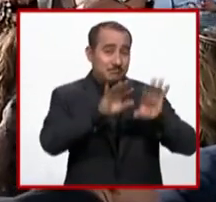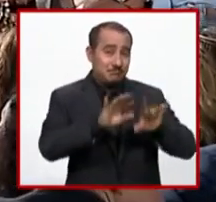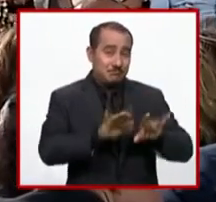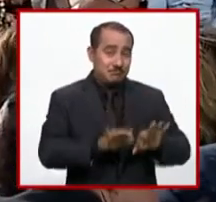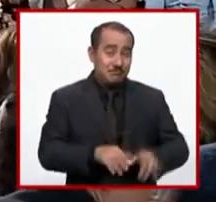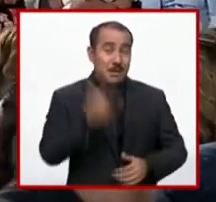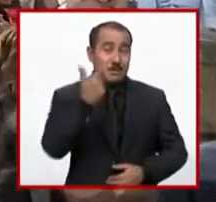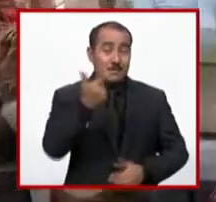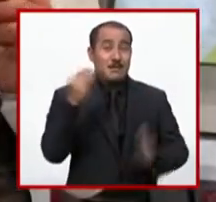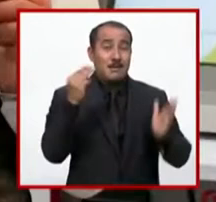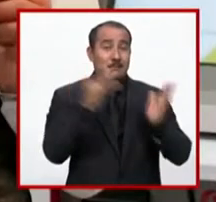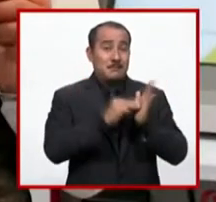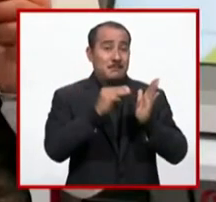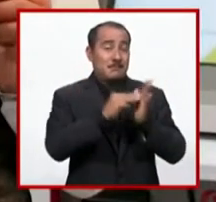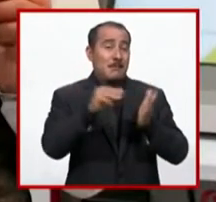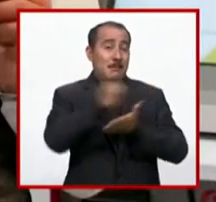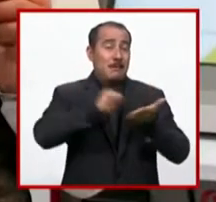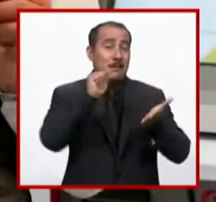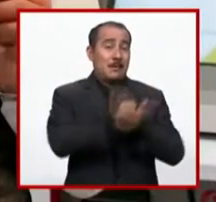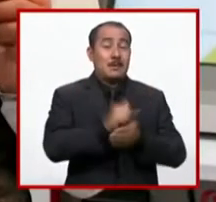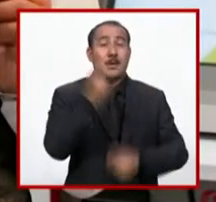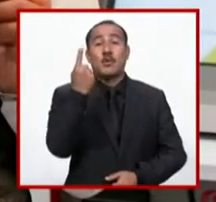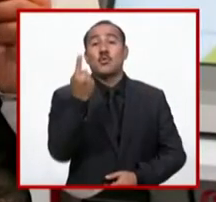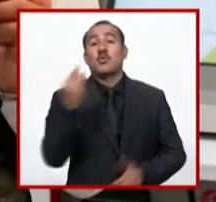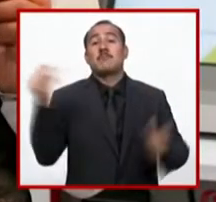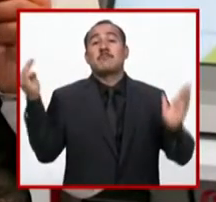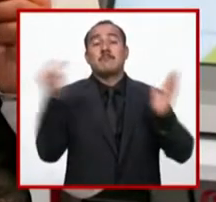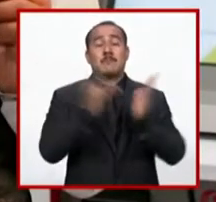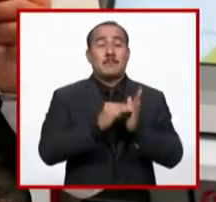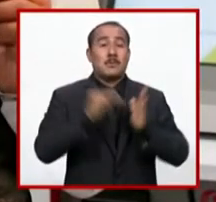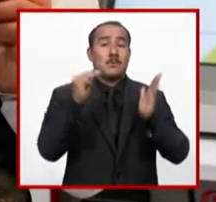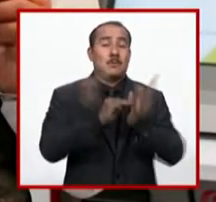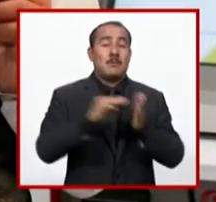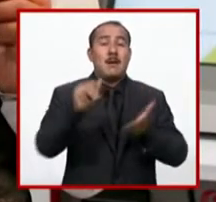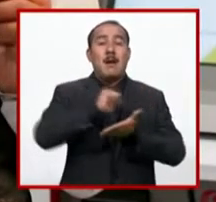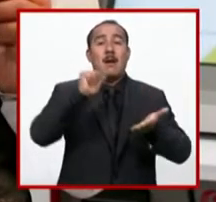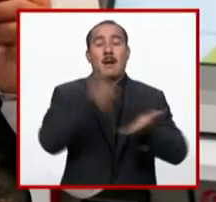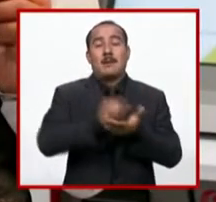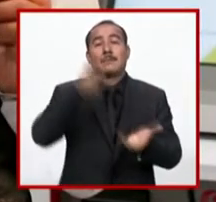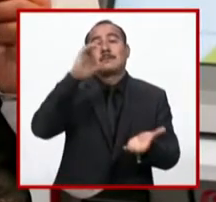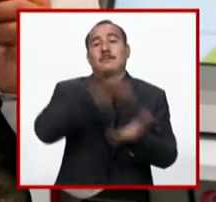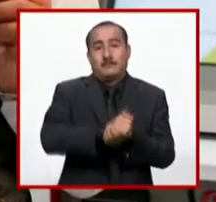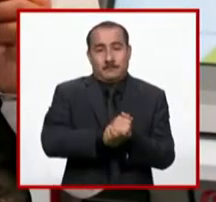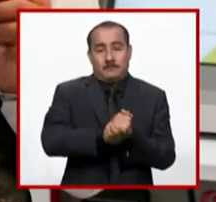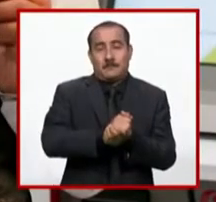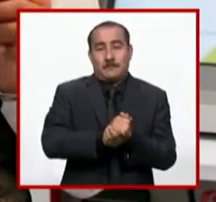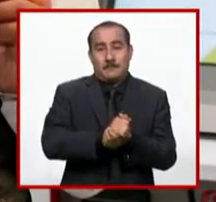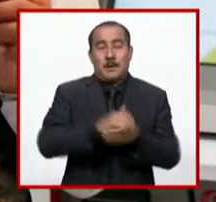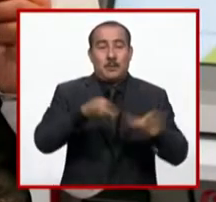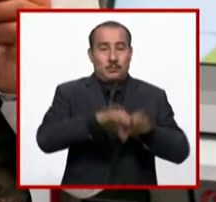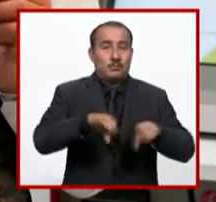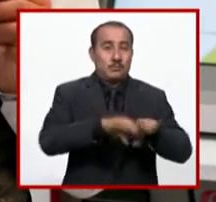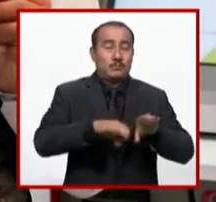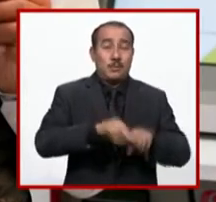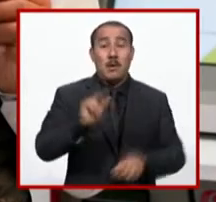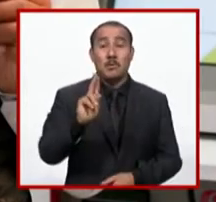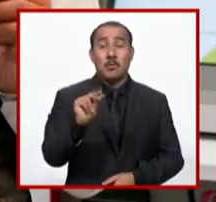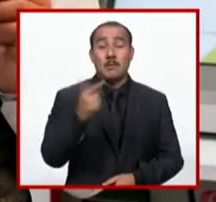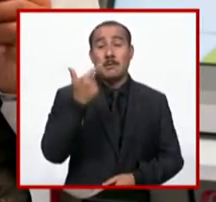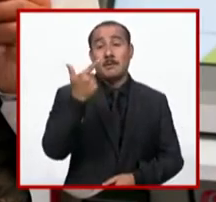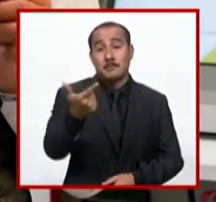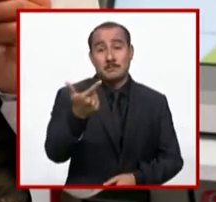7 millones de actas de nacimiento y 1 millón de actas de matrimonio. Con solo 97 pesos en